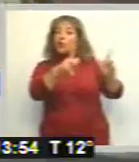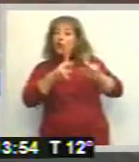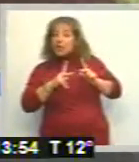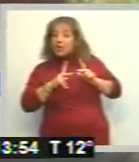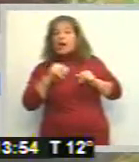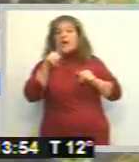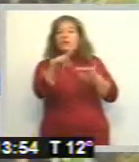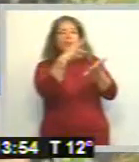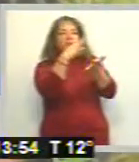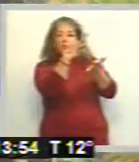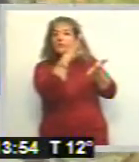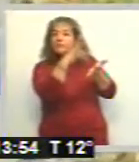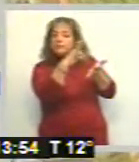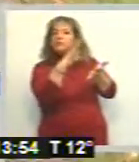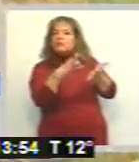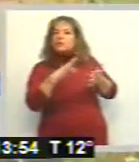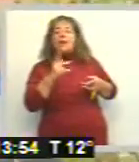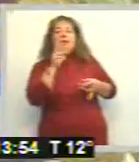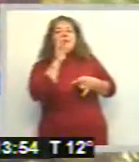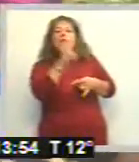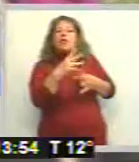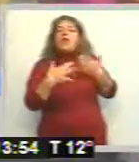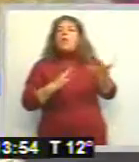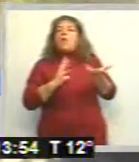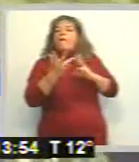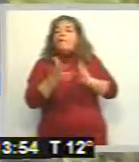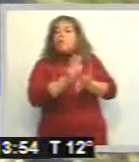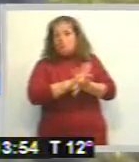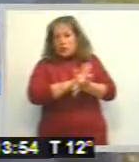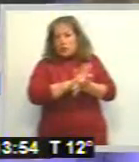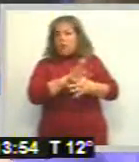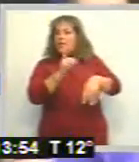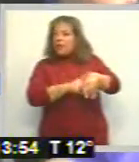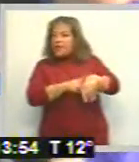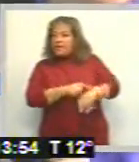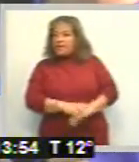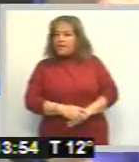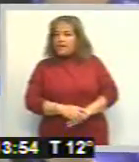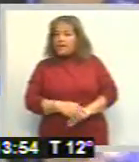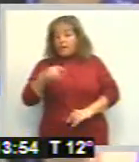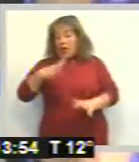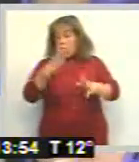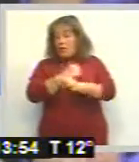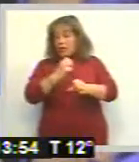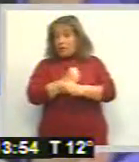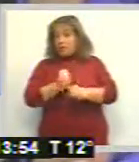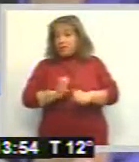vayan detectando, y va a ir viendo cómo se concreta cada una de ellas. ¿Qué horario? Sale a partir de